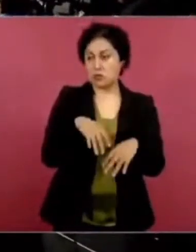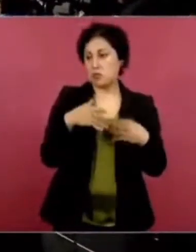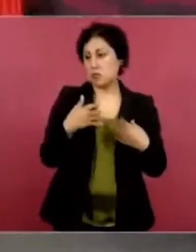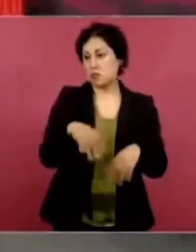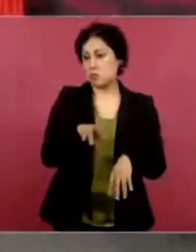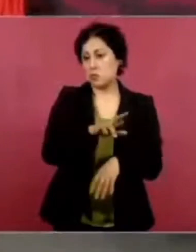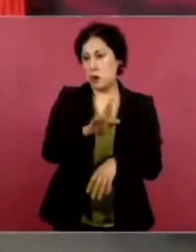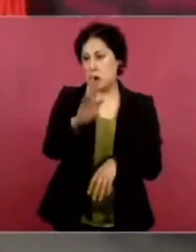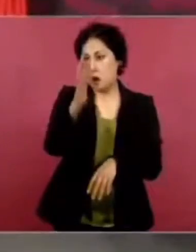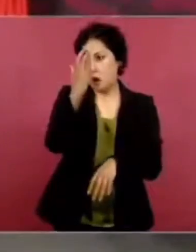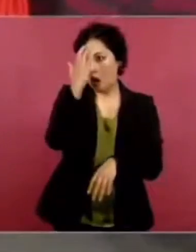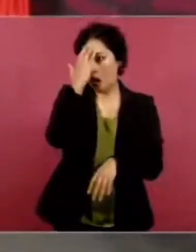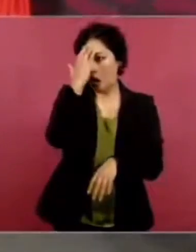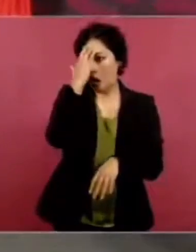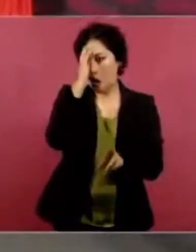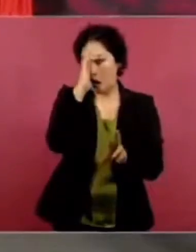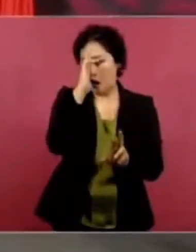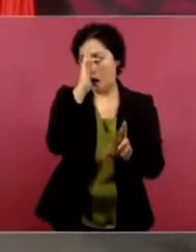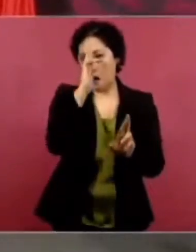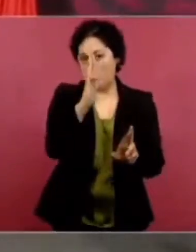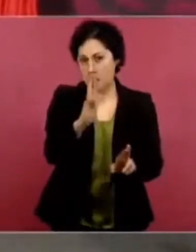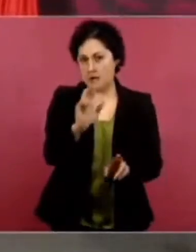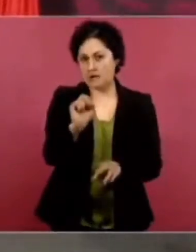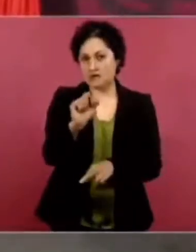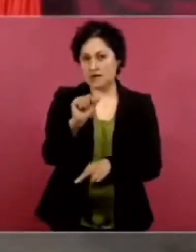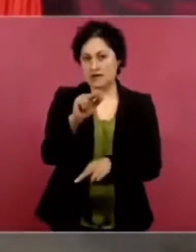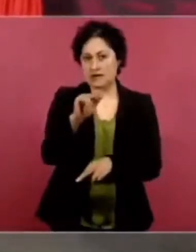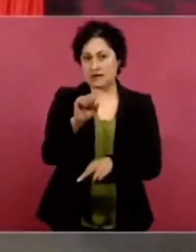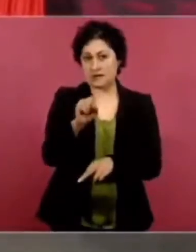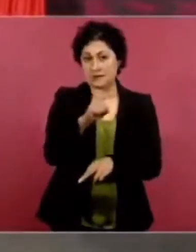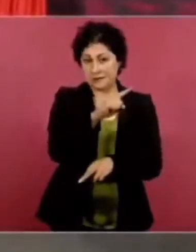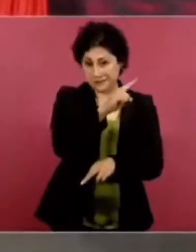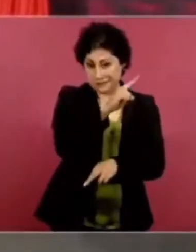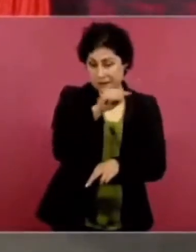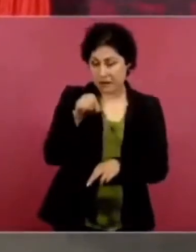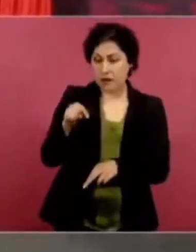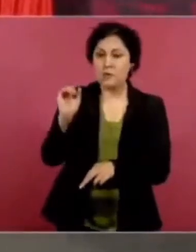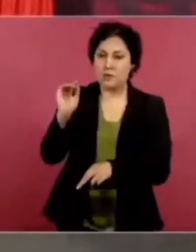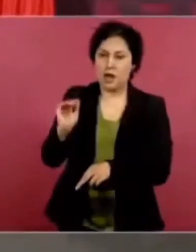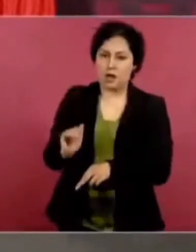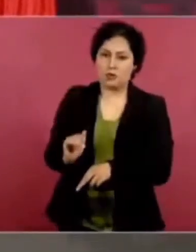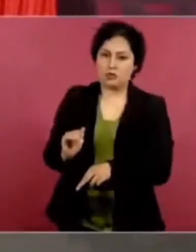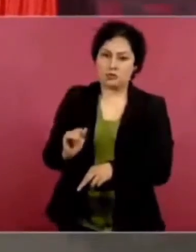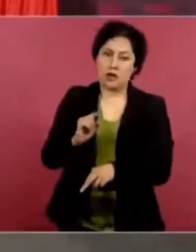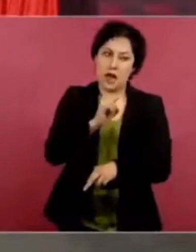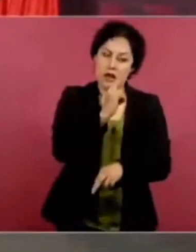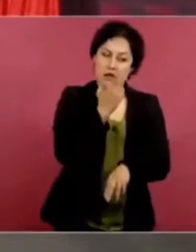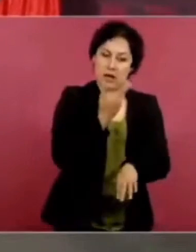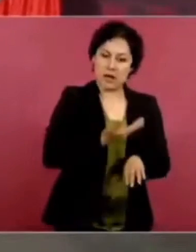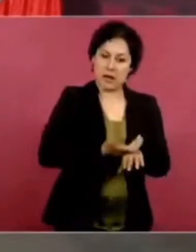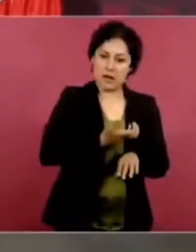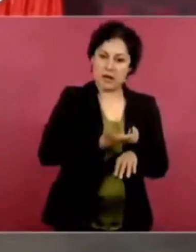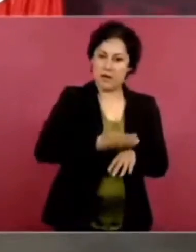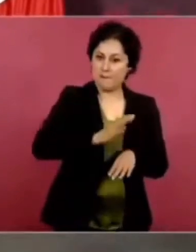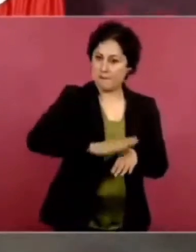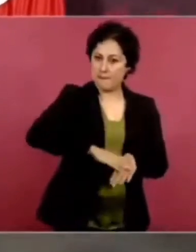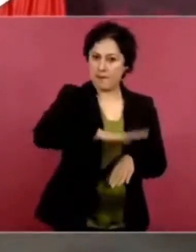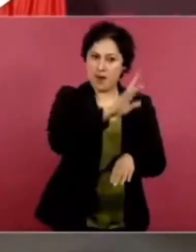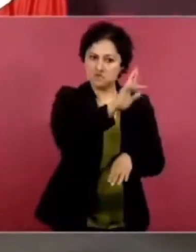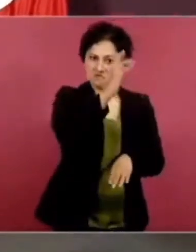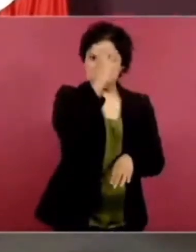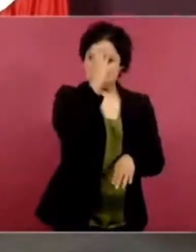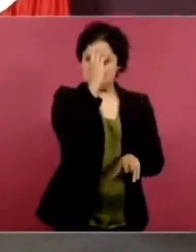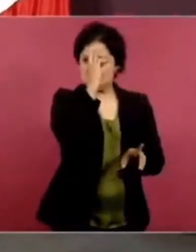más en el gobierno de Estados Unidos en ese entonces. Y ya